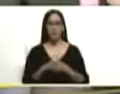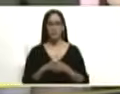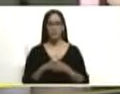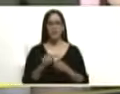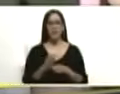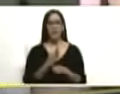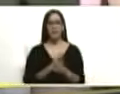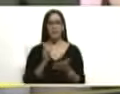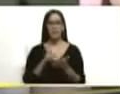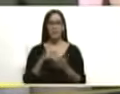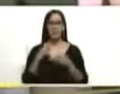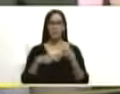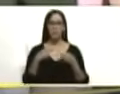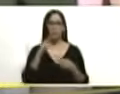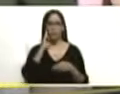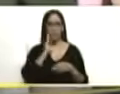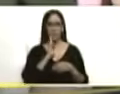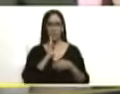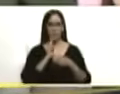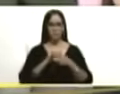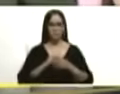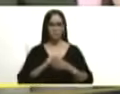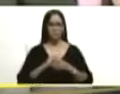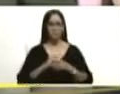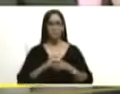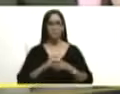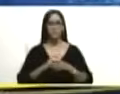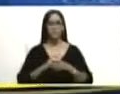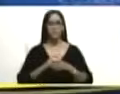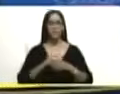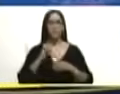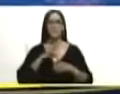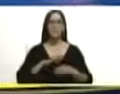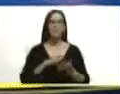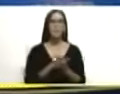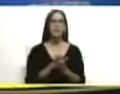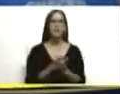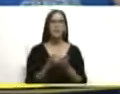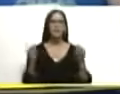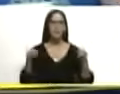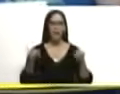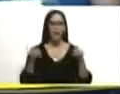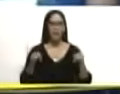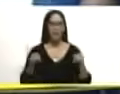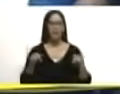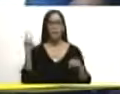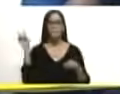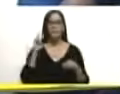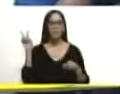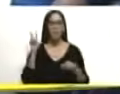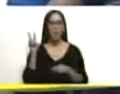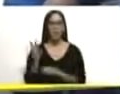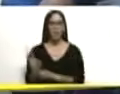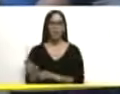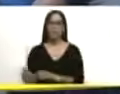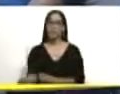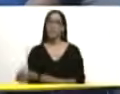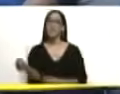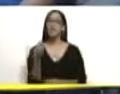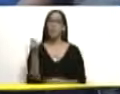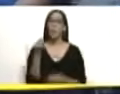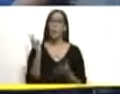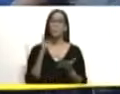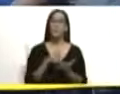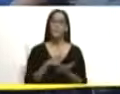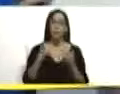antes de llegar la Revolución Bolivariana. ¿Qué estaba ocurriendo aquí en Venezuela? ¿Y cómo llega el comandante